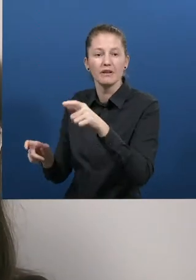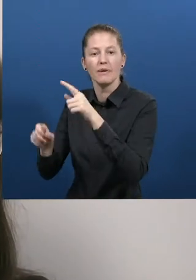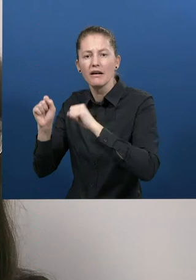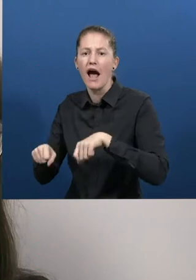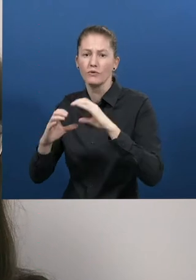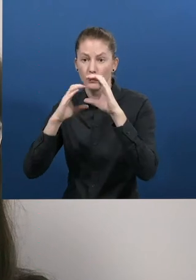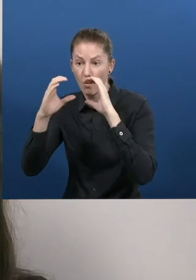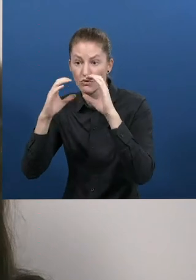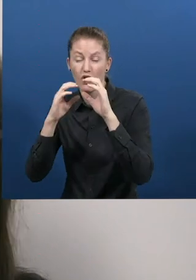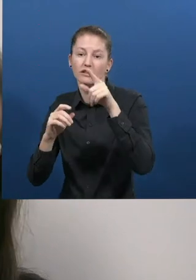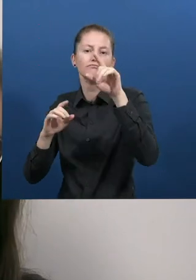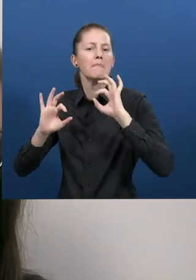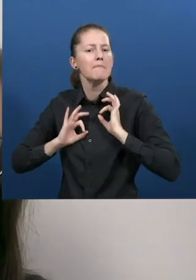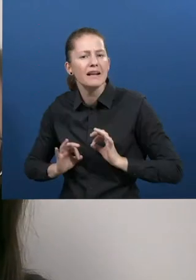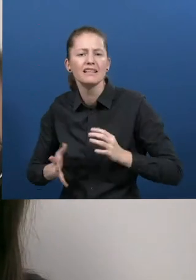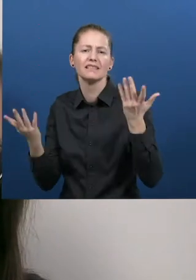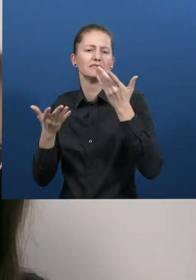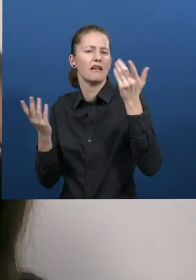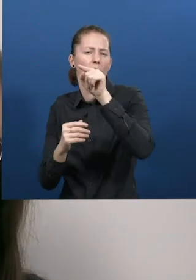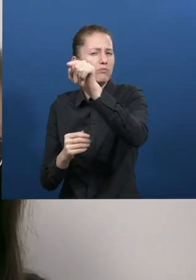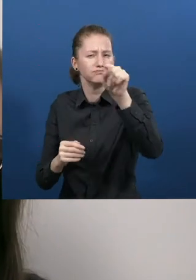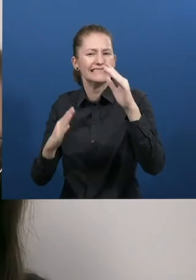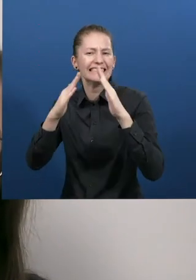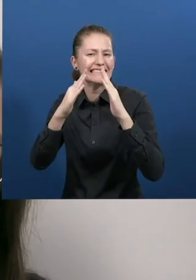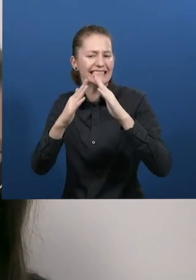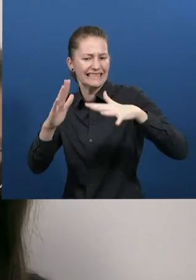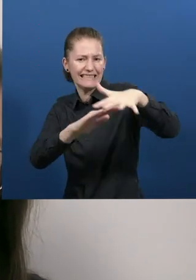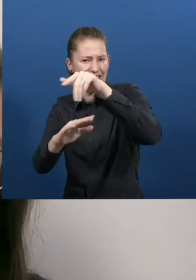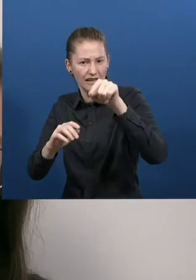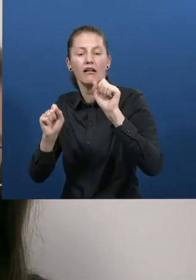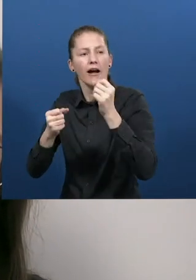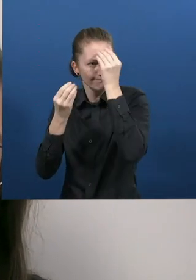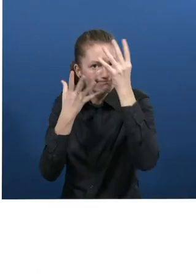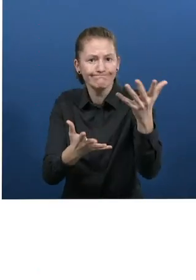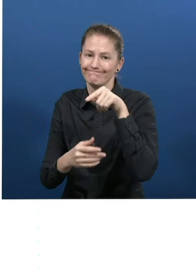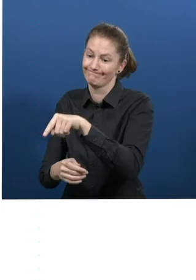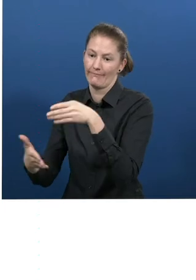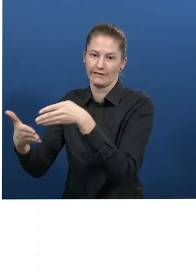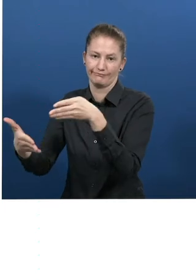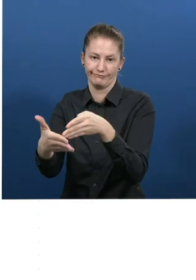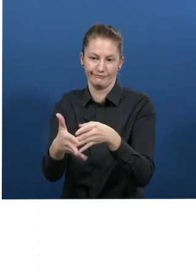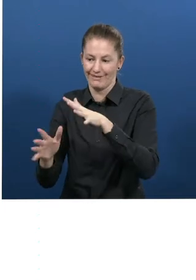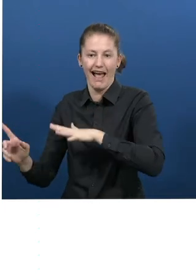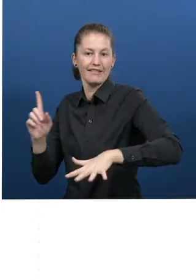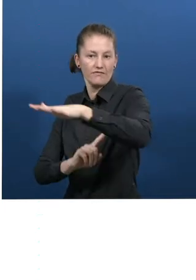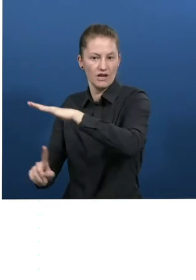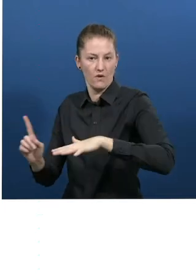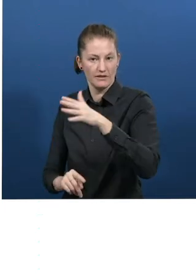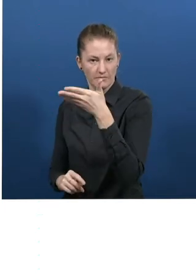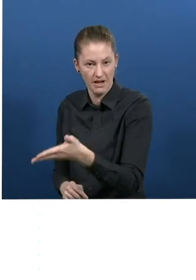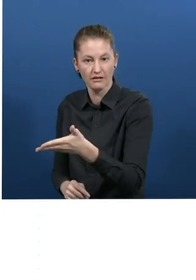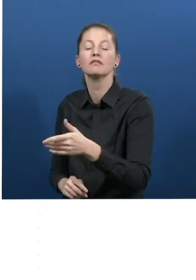su eliminación o mejora a través de la comunicación directa con las autoridades competentes. What is next for